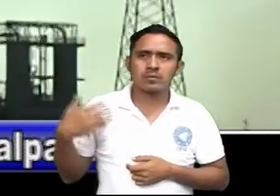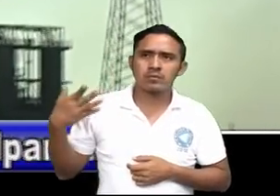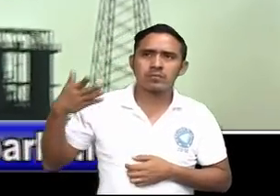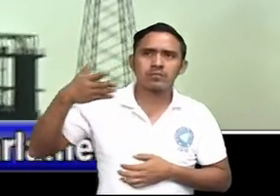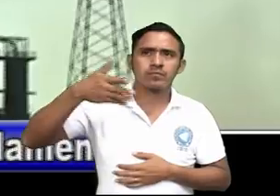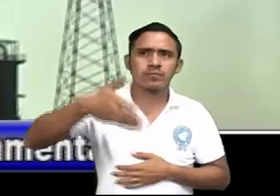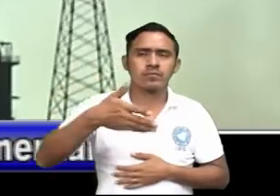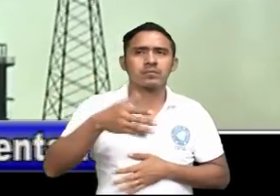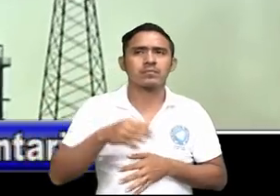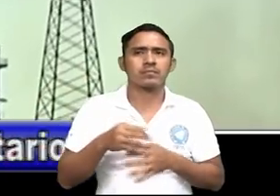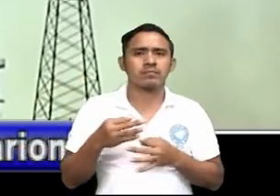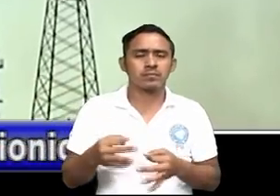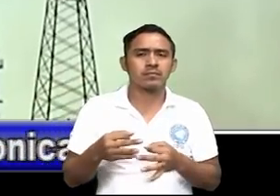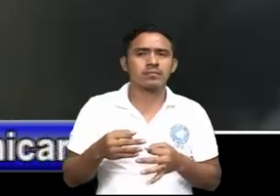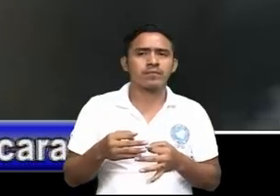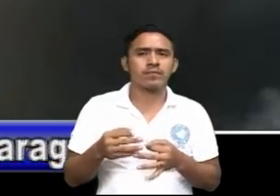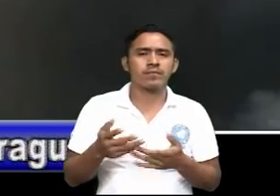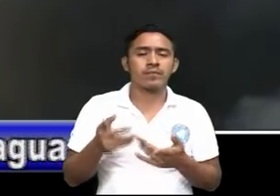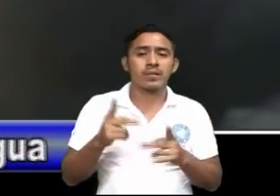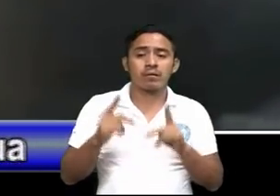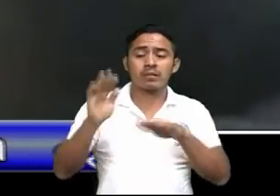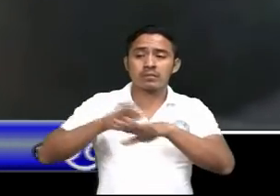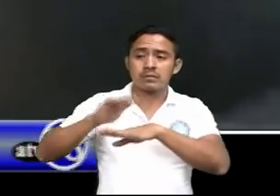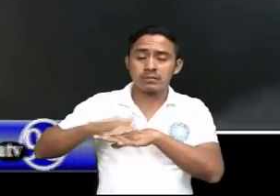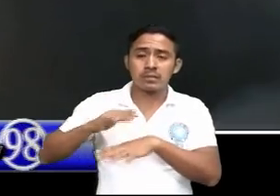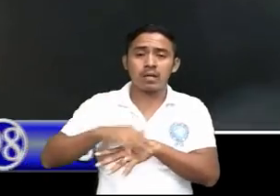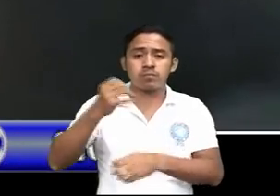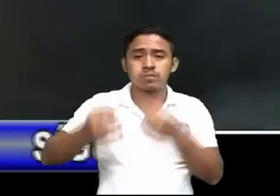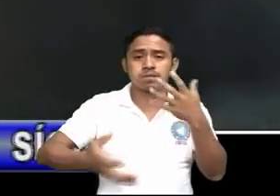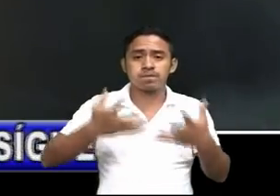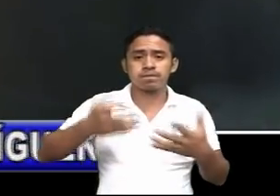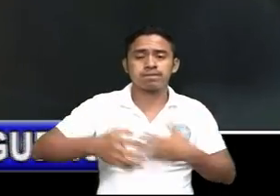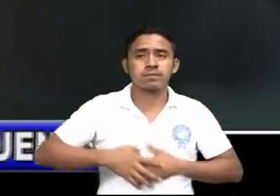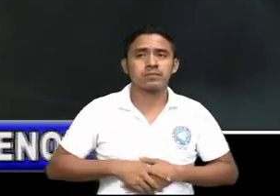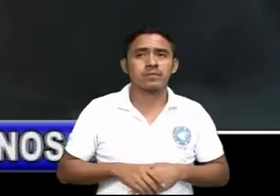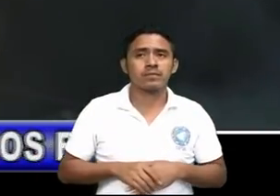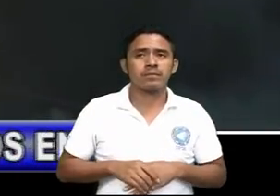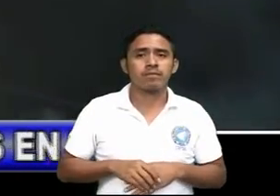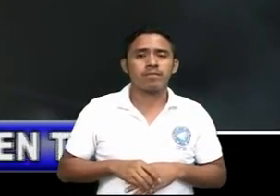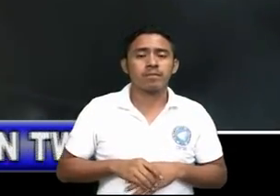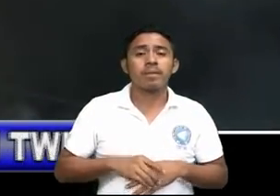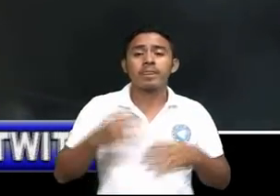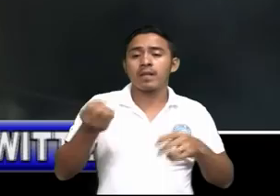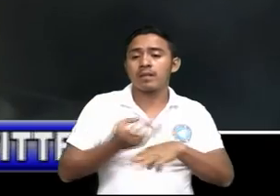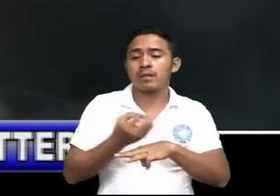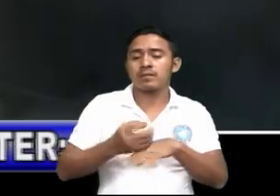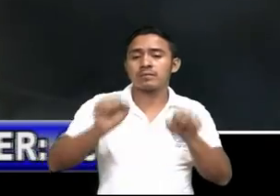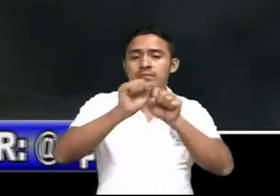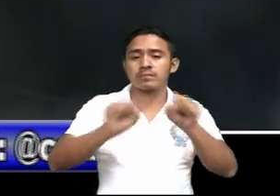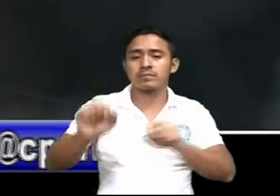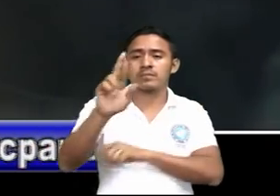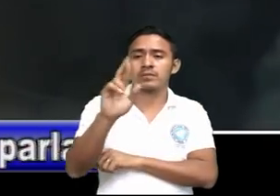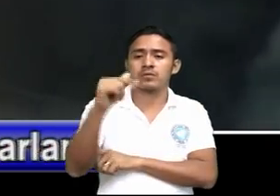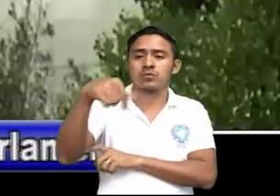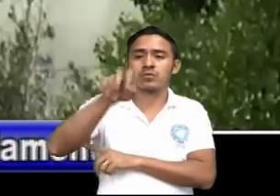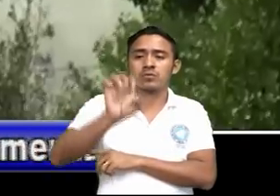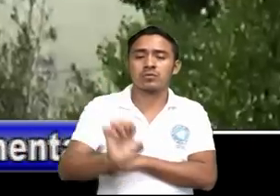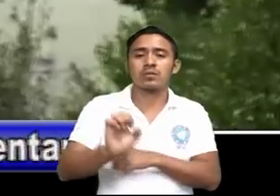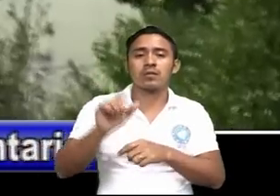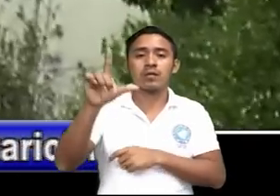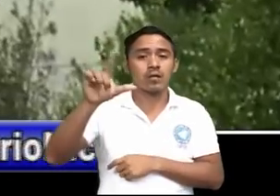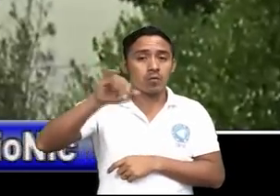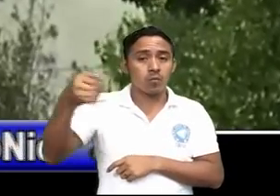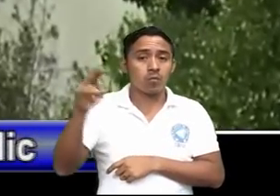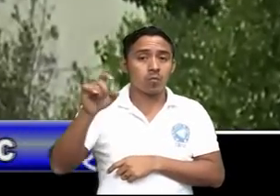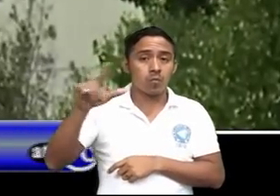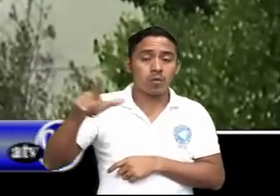50 llamadas de vecinos alertando del siniestro. El alcalde de San Roque, Juan Carlos Ruiz, aseguró